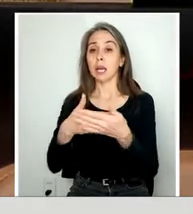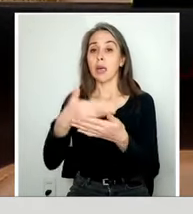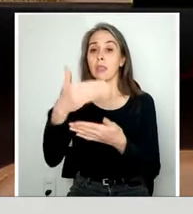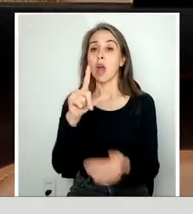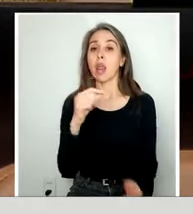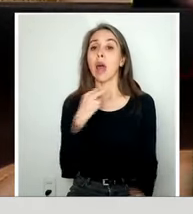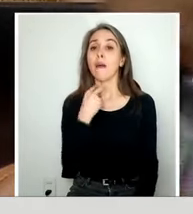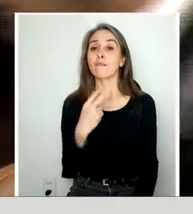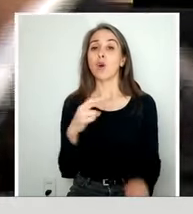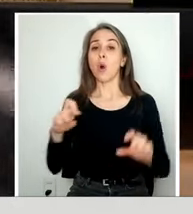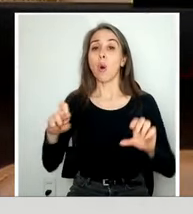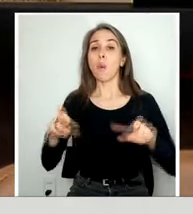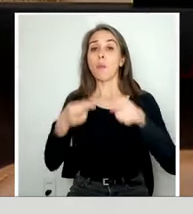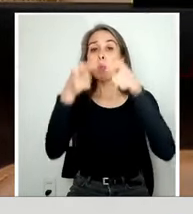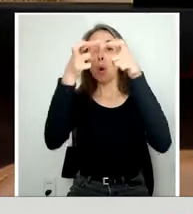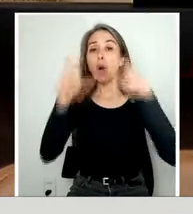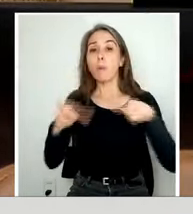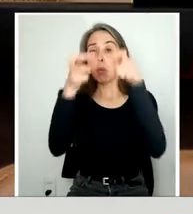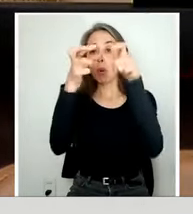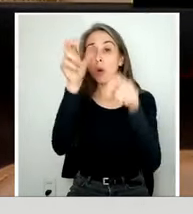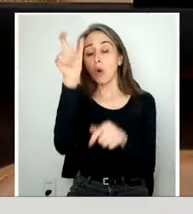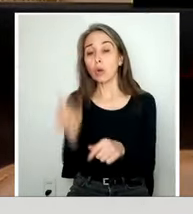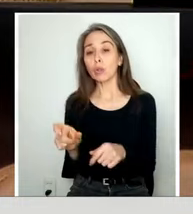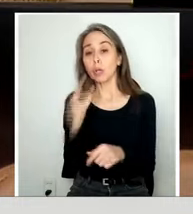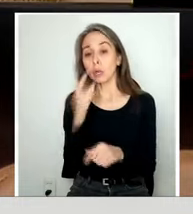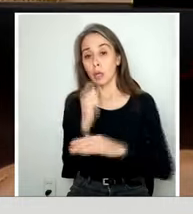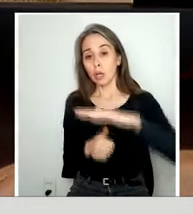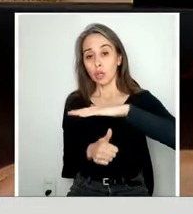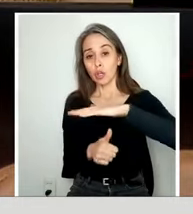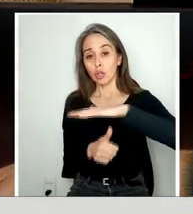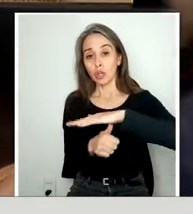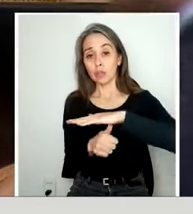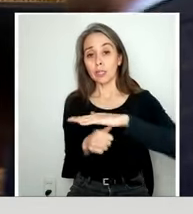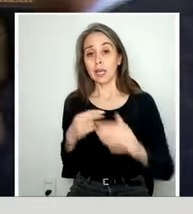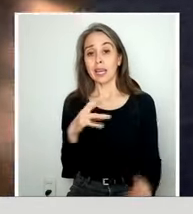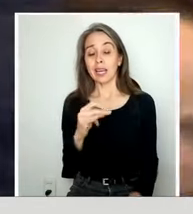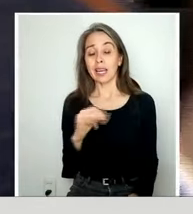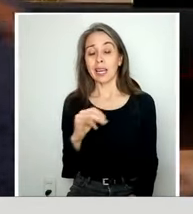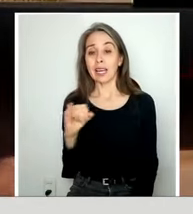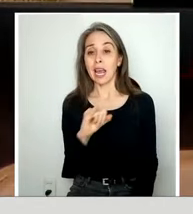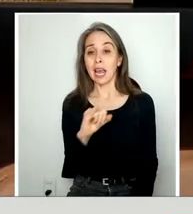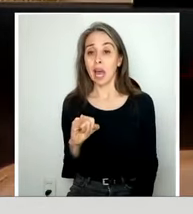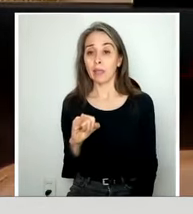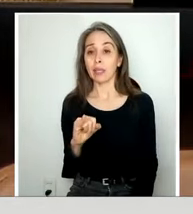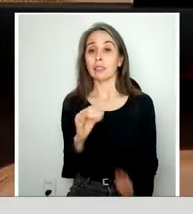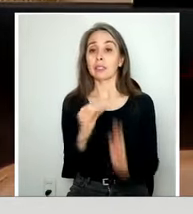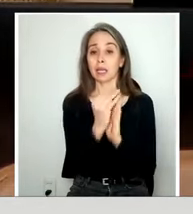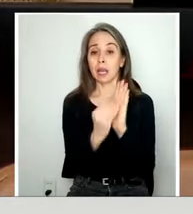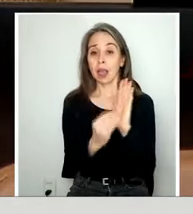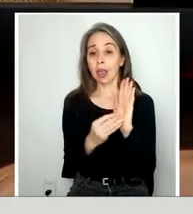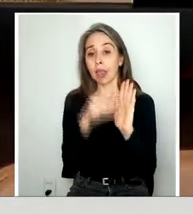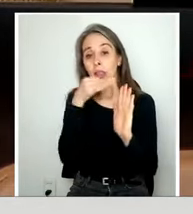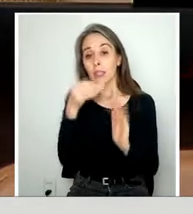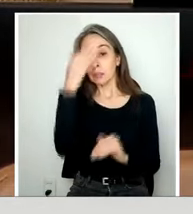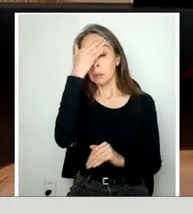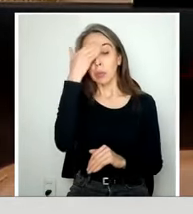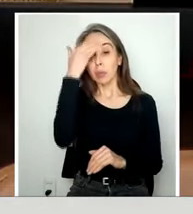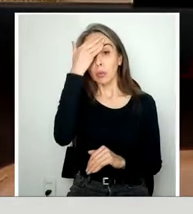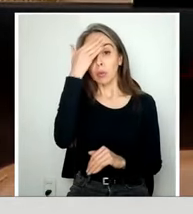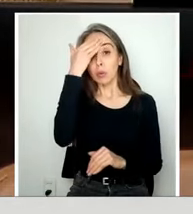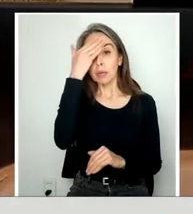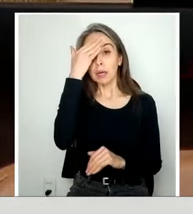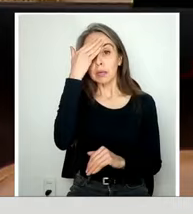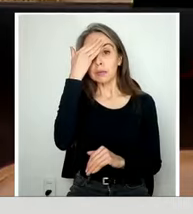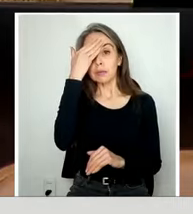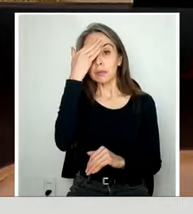donde el concejal Cristian Hernández expresa su preocupación porque ha mencionado como siempre